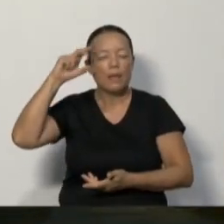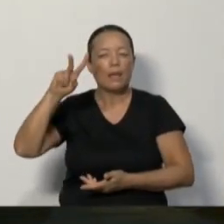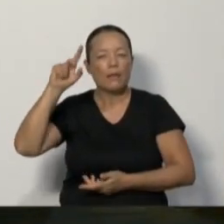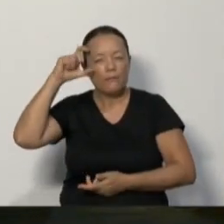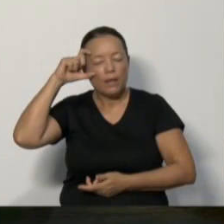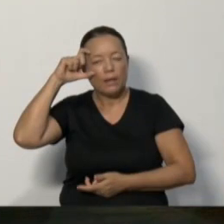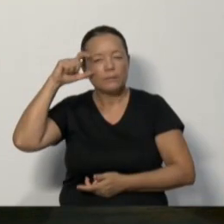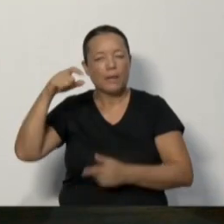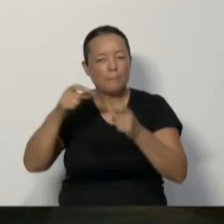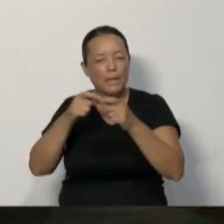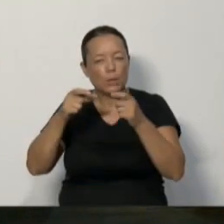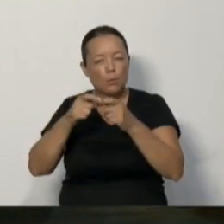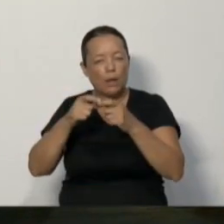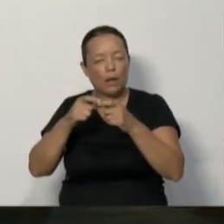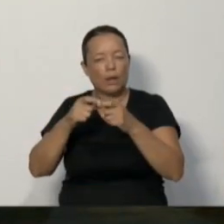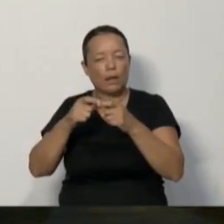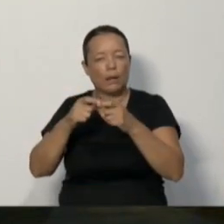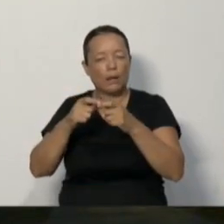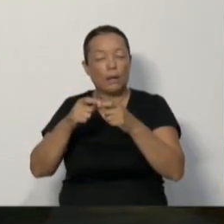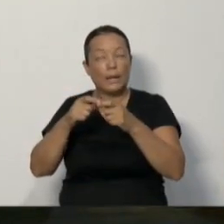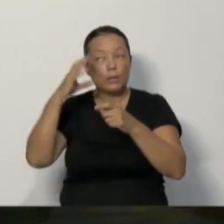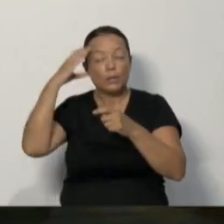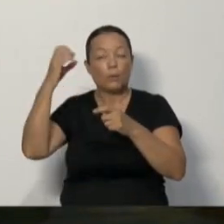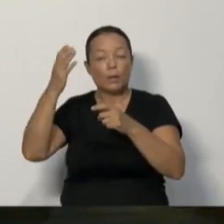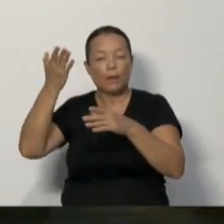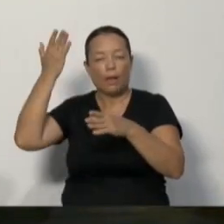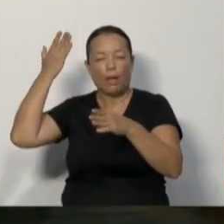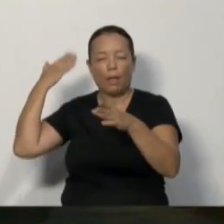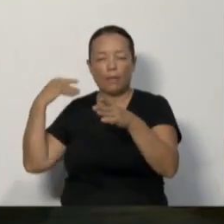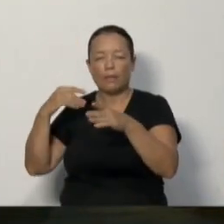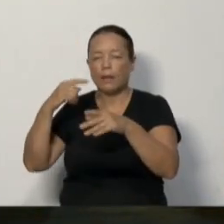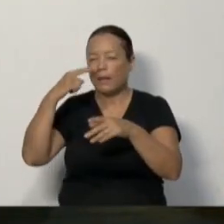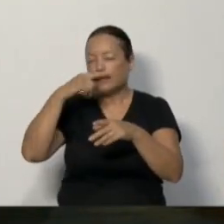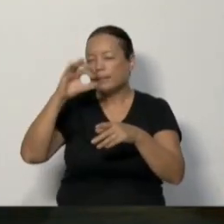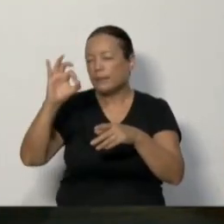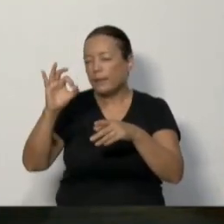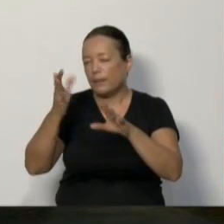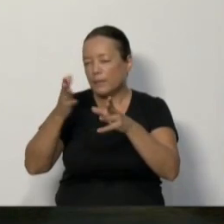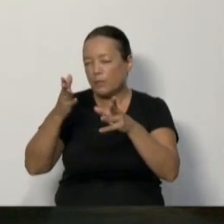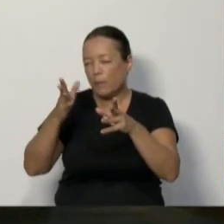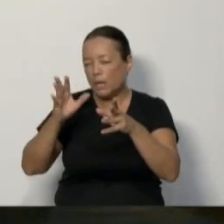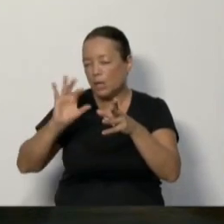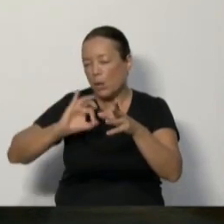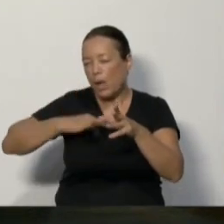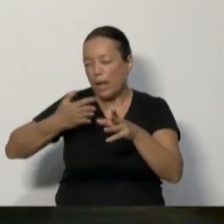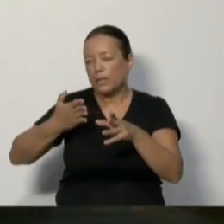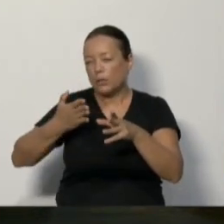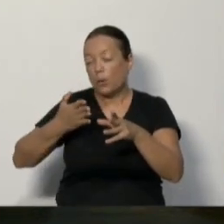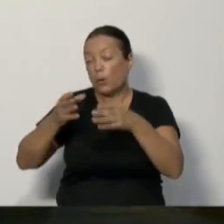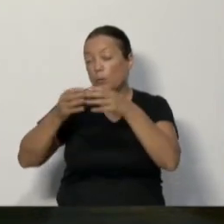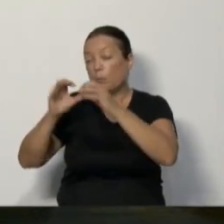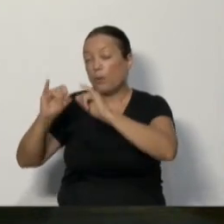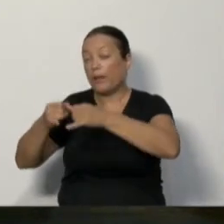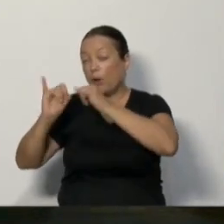recuerda aquellos hechos de la década del 70 en la cual algunos